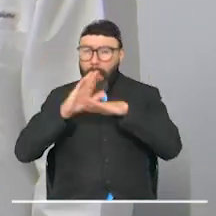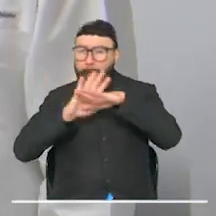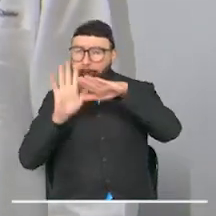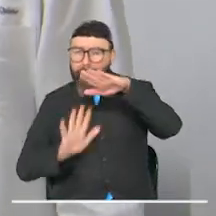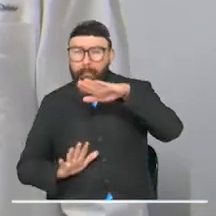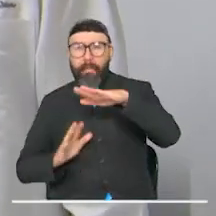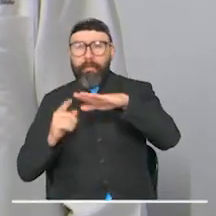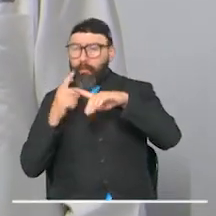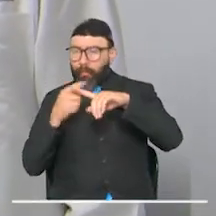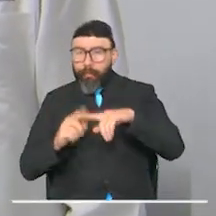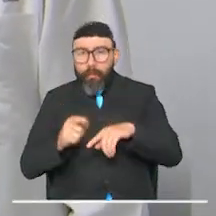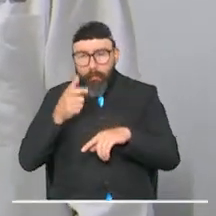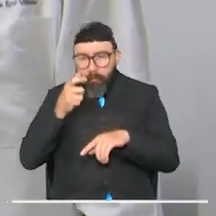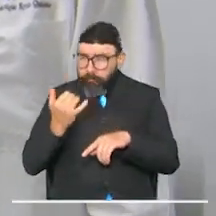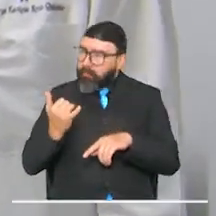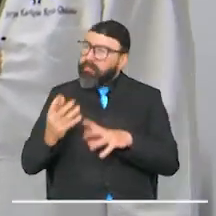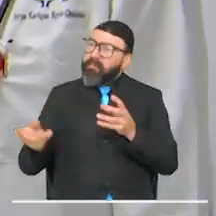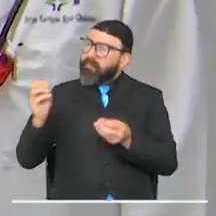terapéuticos